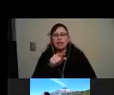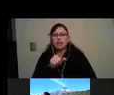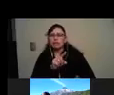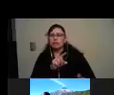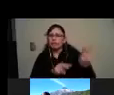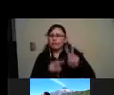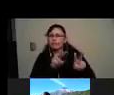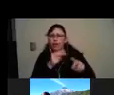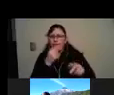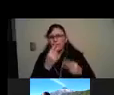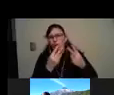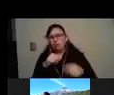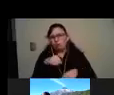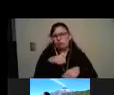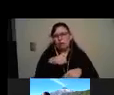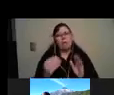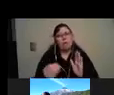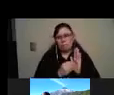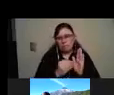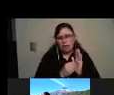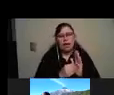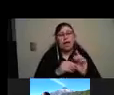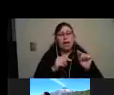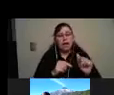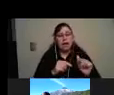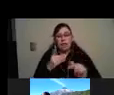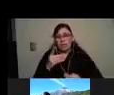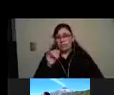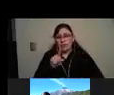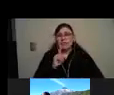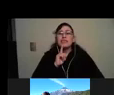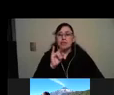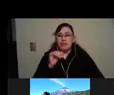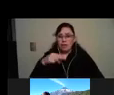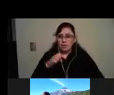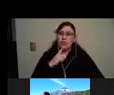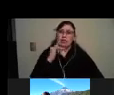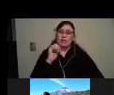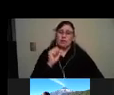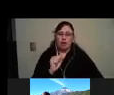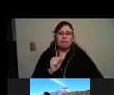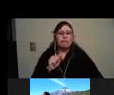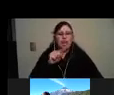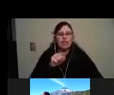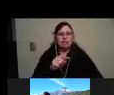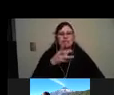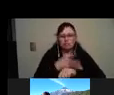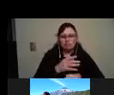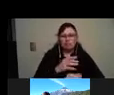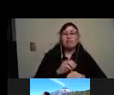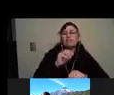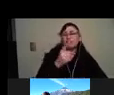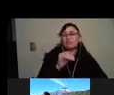con la espasticidad, ¿ya? De tipo disquinética, ¿ya? En la cual se puede encontrar una parálisis cerebral de